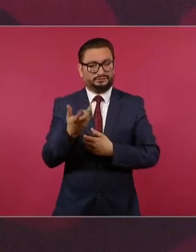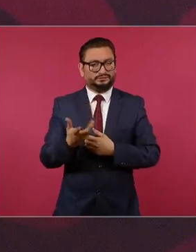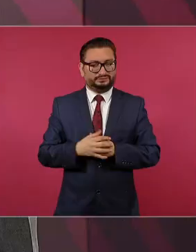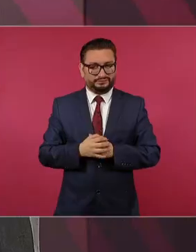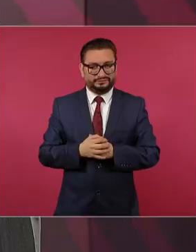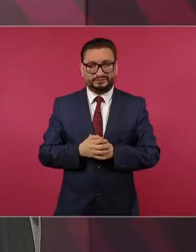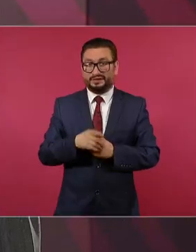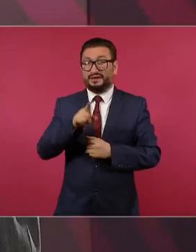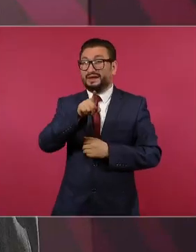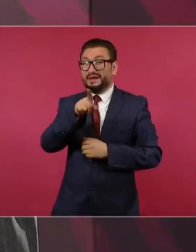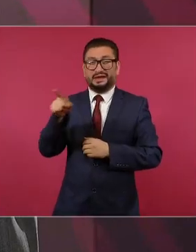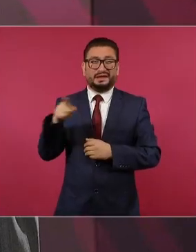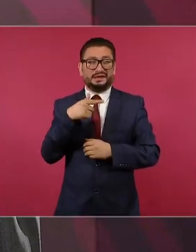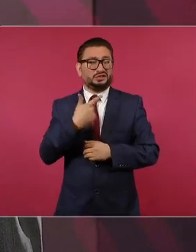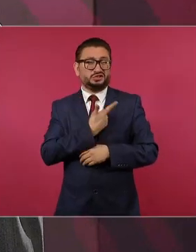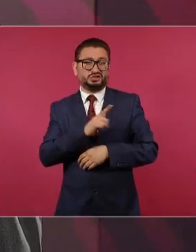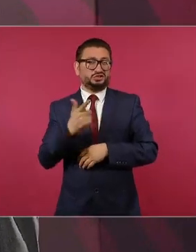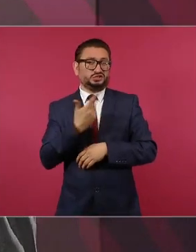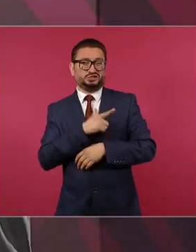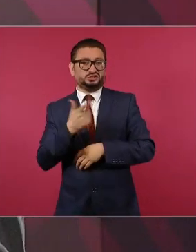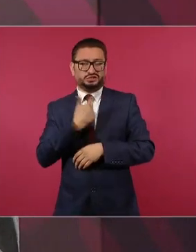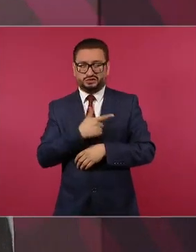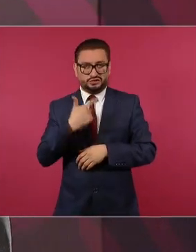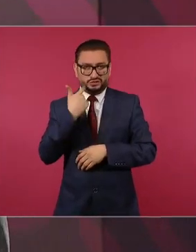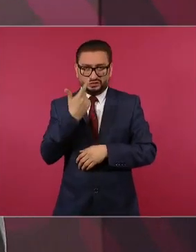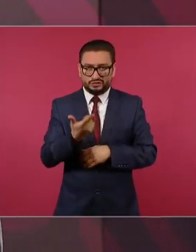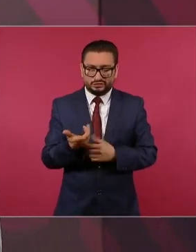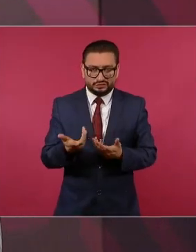se resisten a eso. ¿Cuándo